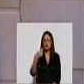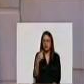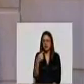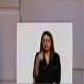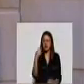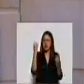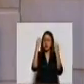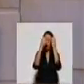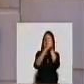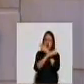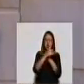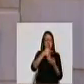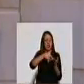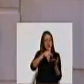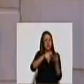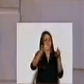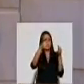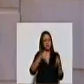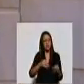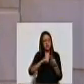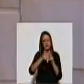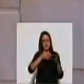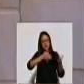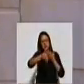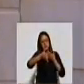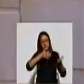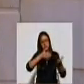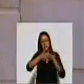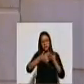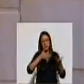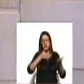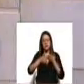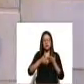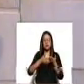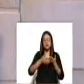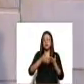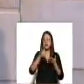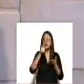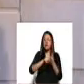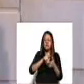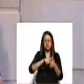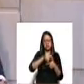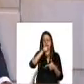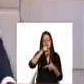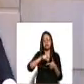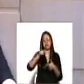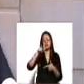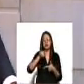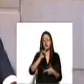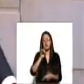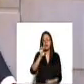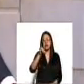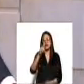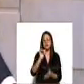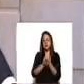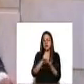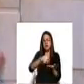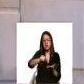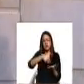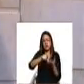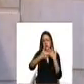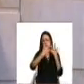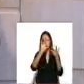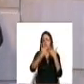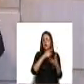O manipular el costo real de los servicios de toda forma tal que se infle la UPC en relación con los auténticos costos del